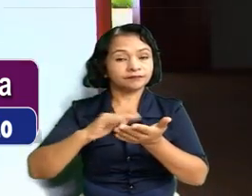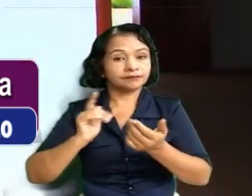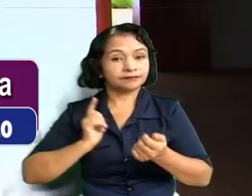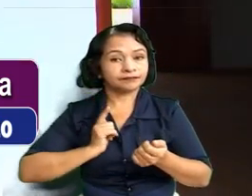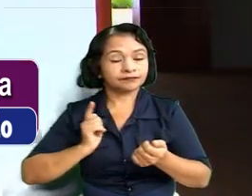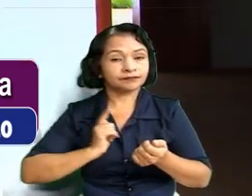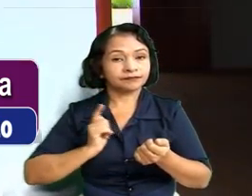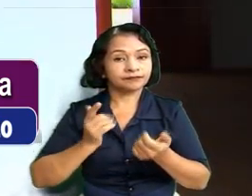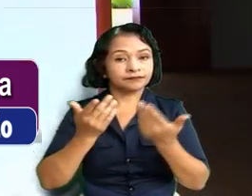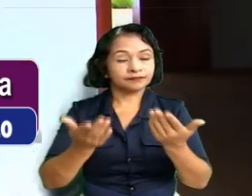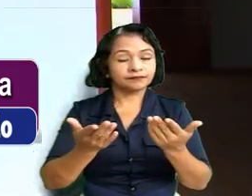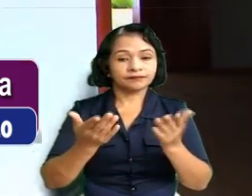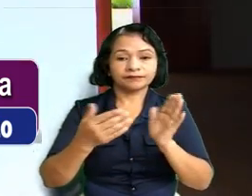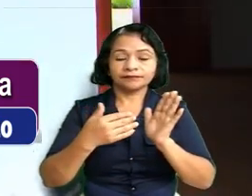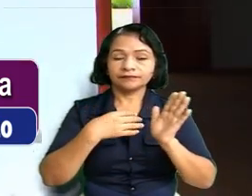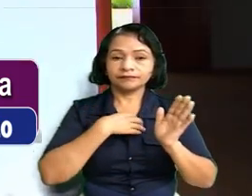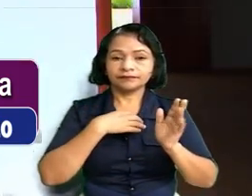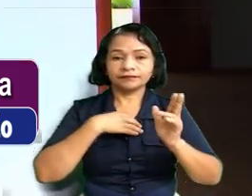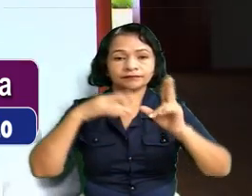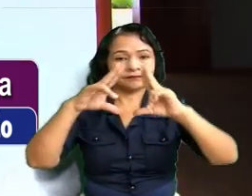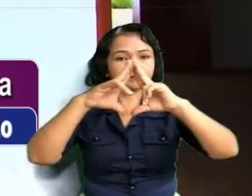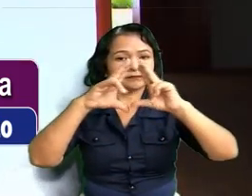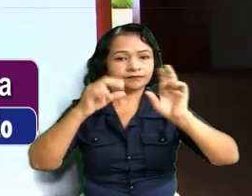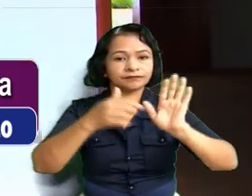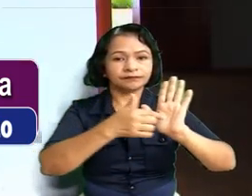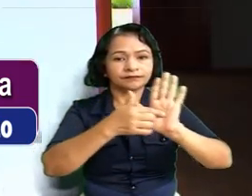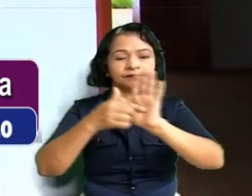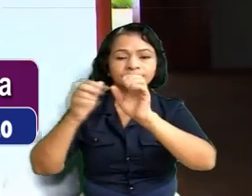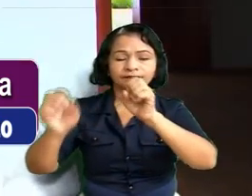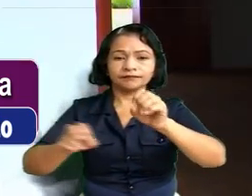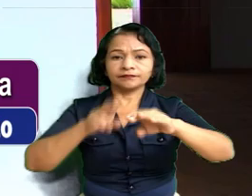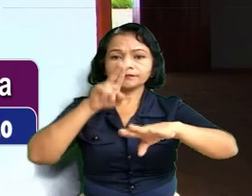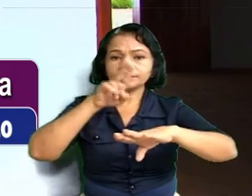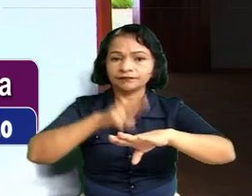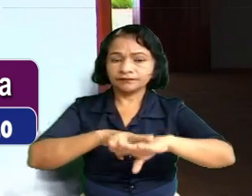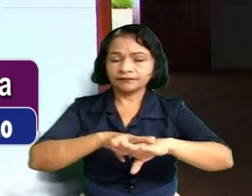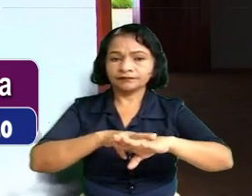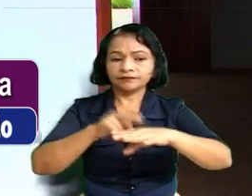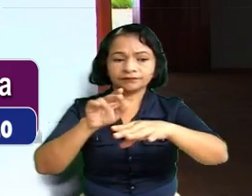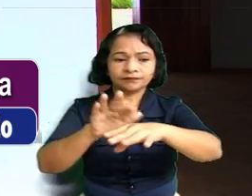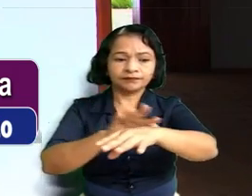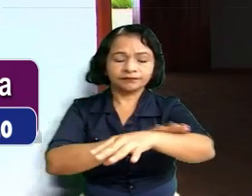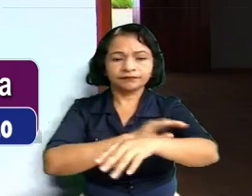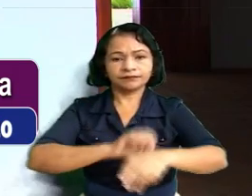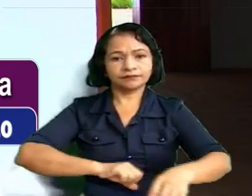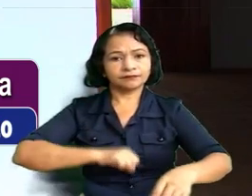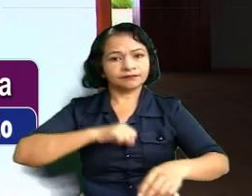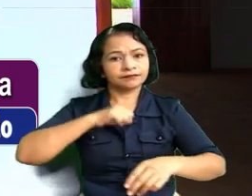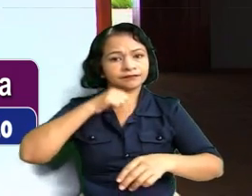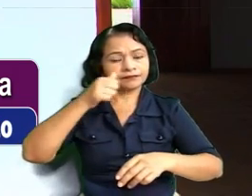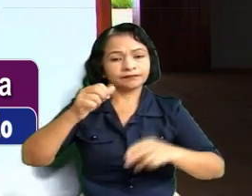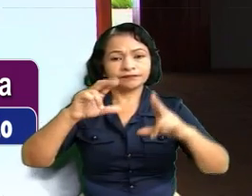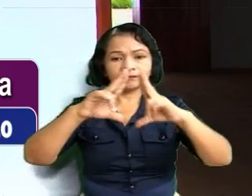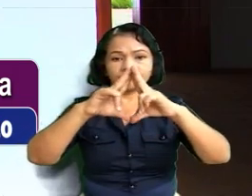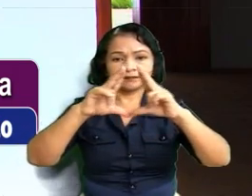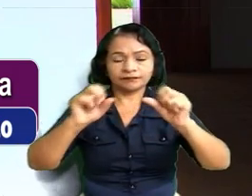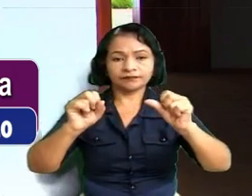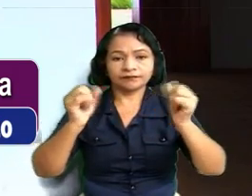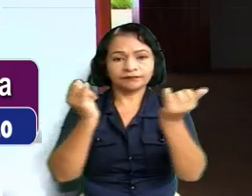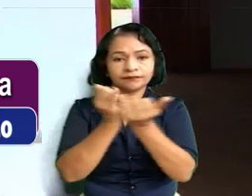de renovarse tu identidad nicaragüense, tu nacionalismo, el sentirte orgulloso que una nación